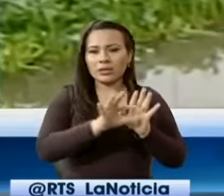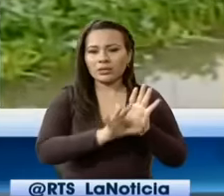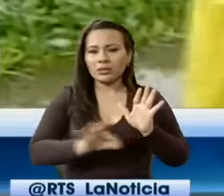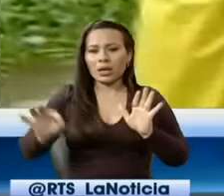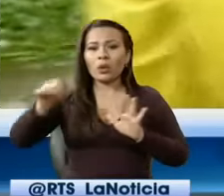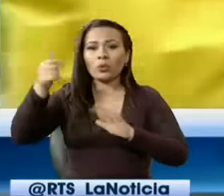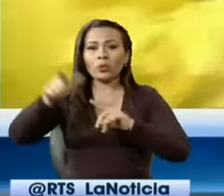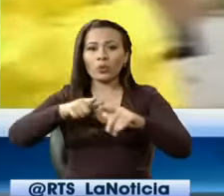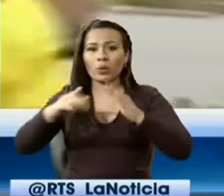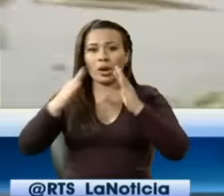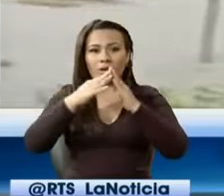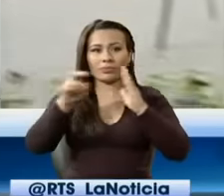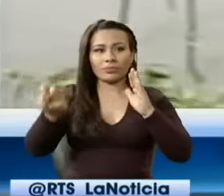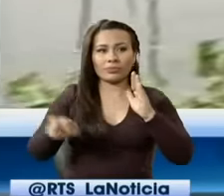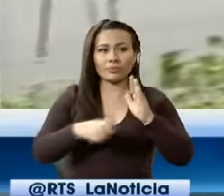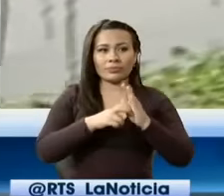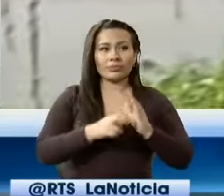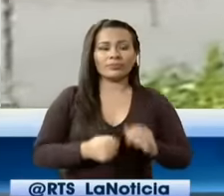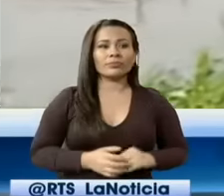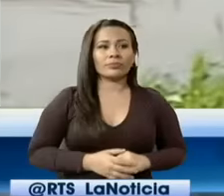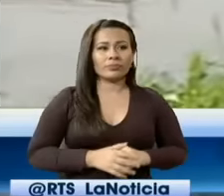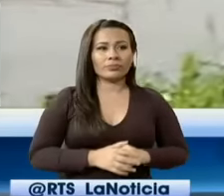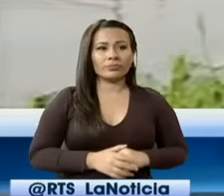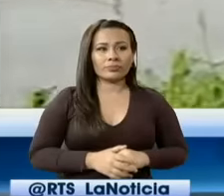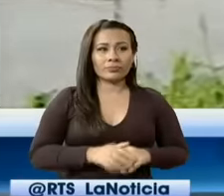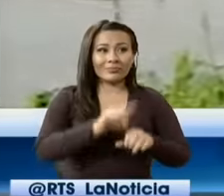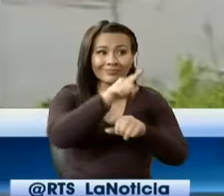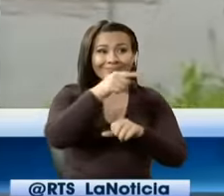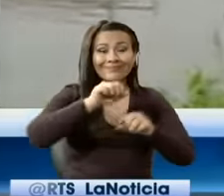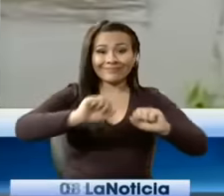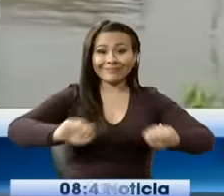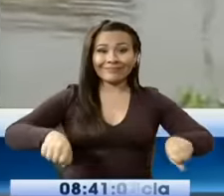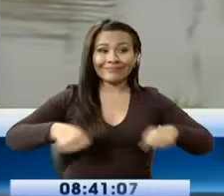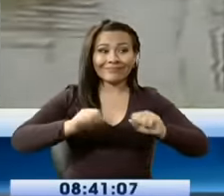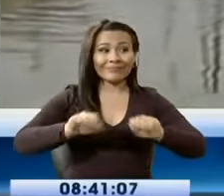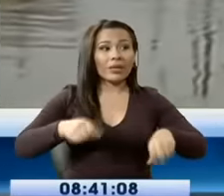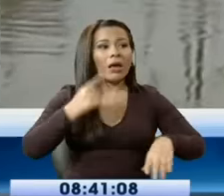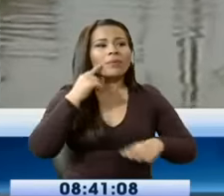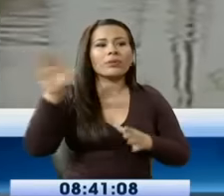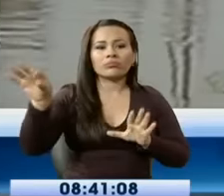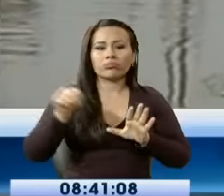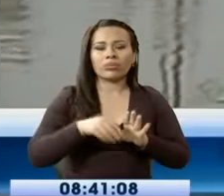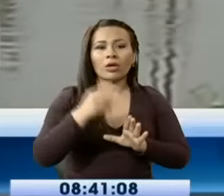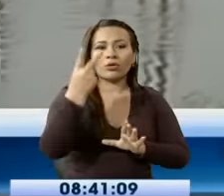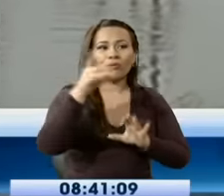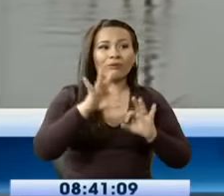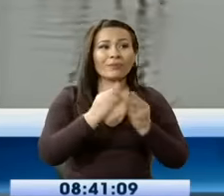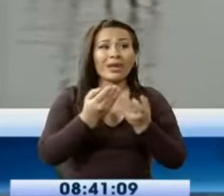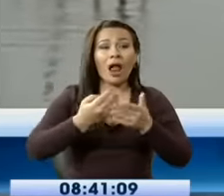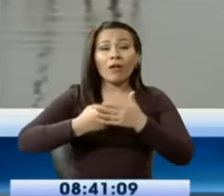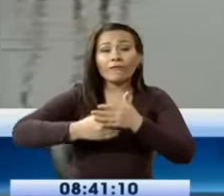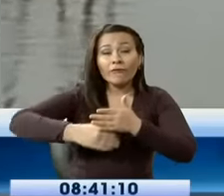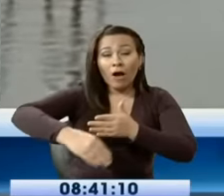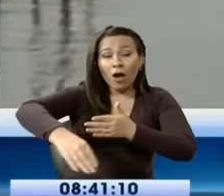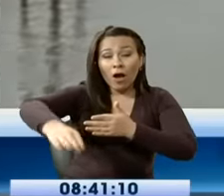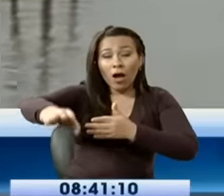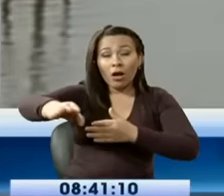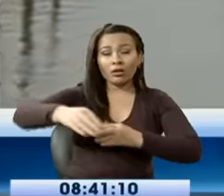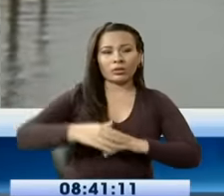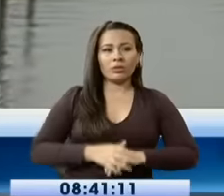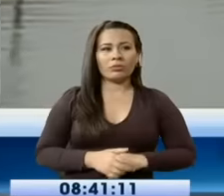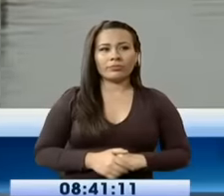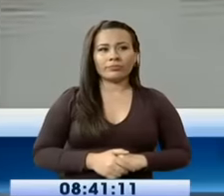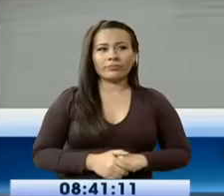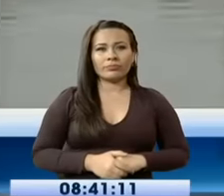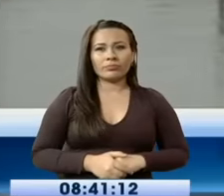Milagro, y a rescatar a otras familias. Todavía parece que hay 2 familias que han pedido salir del